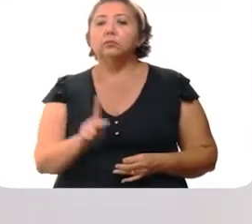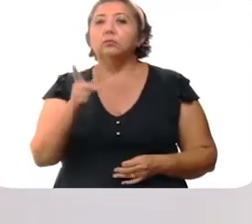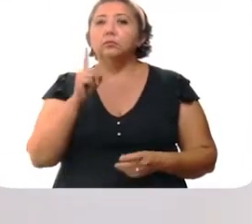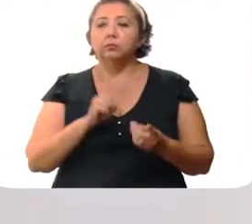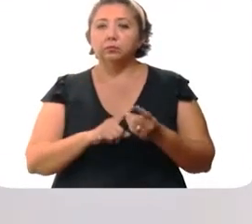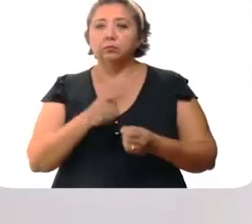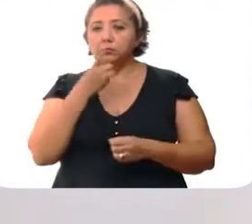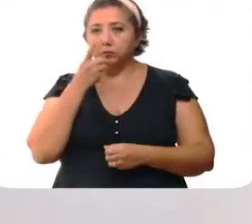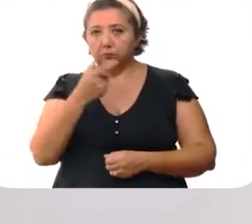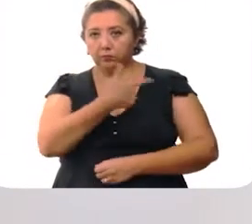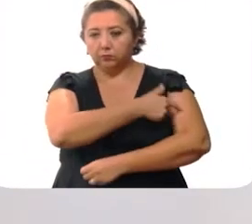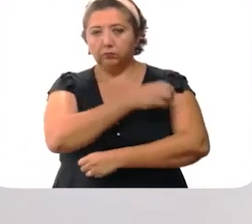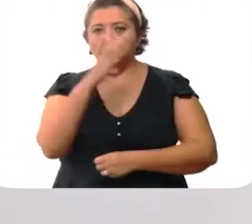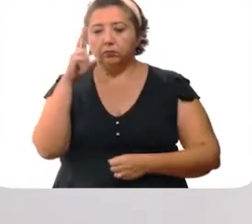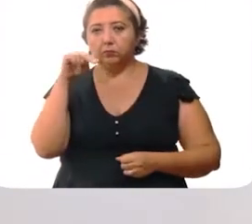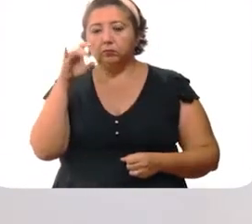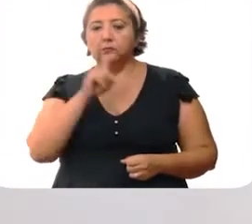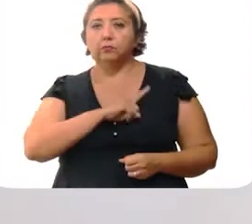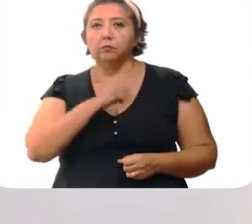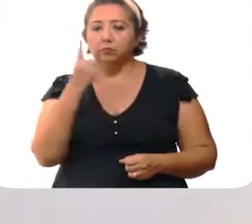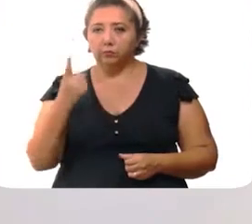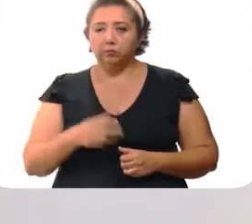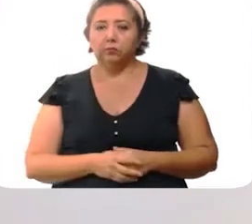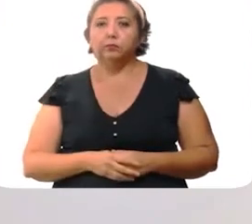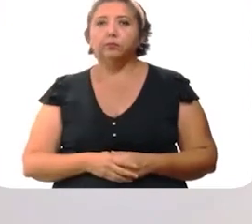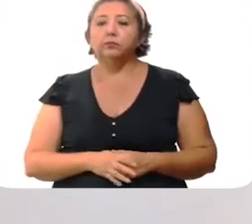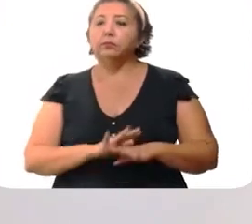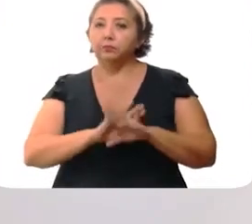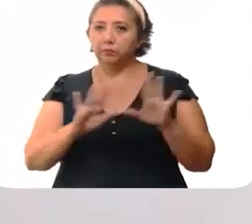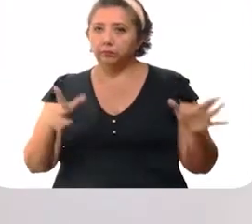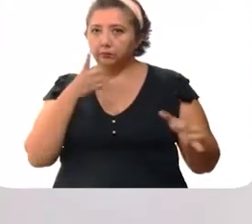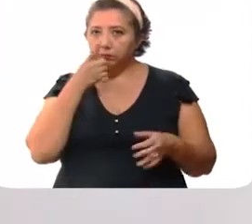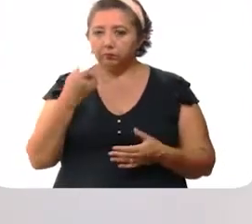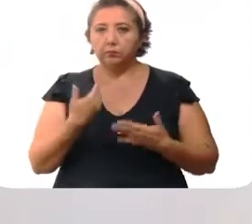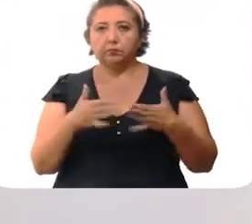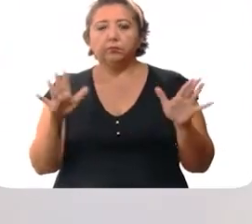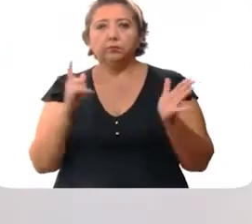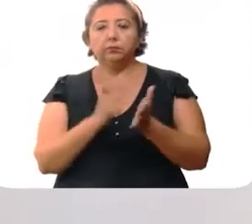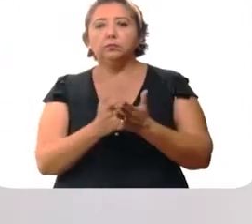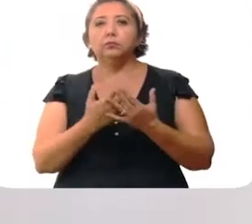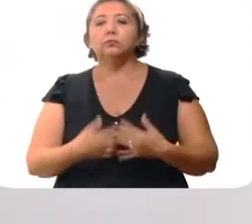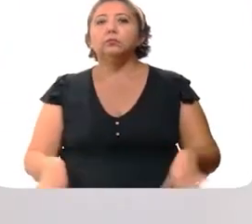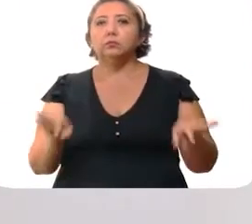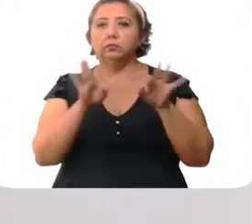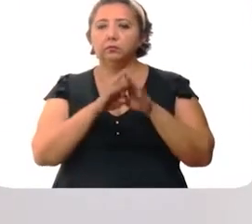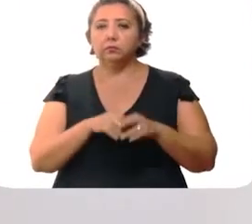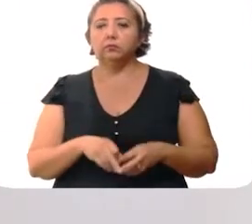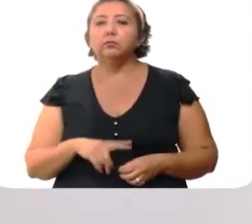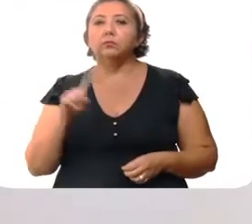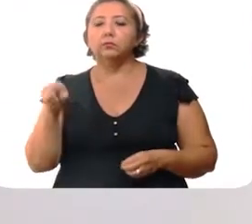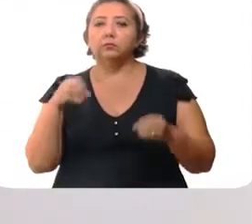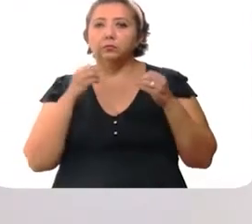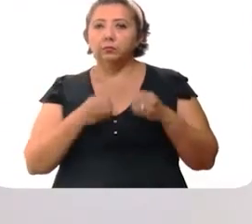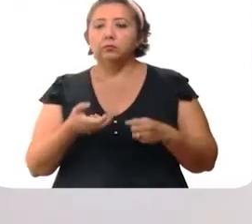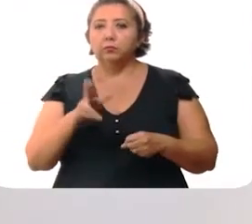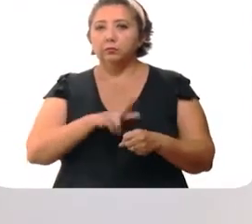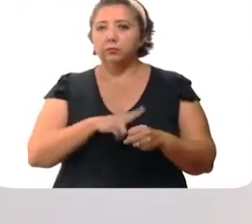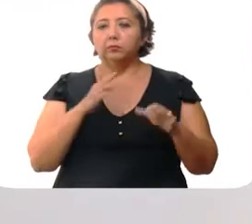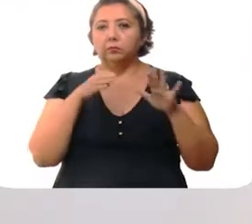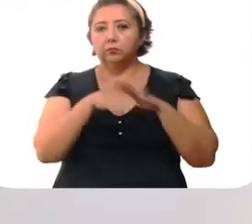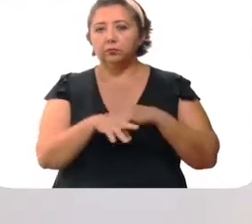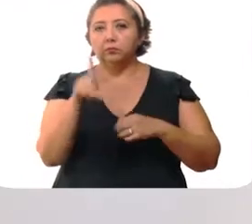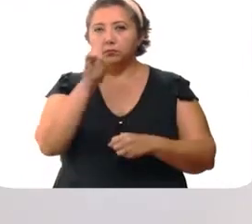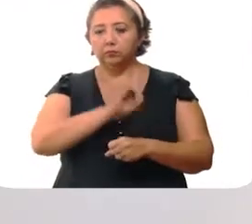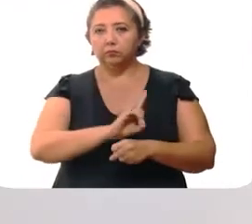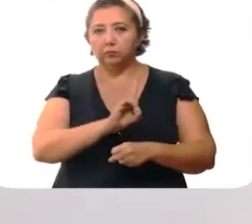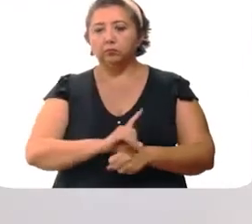se aplicó la vacuna CanSino de una sola dosis. Como se ha señalado, en la reapertura económica los datos más importantes son la ocupación hospitalaria y